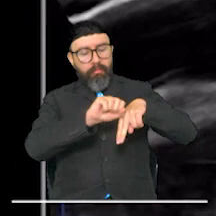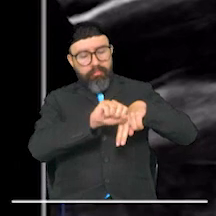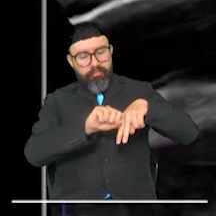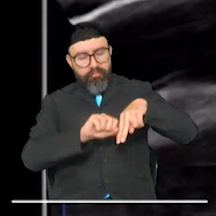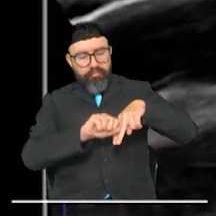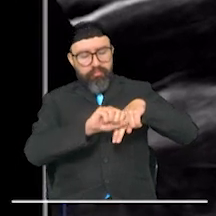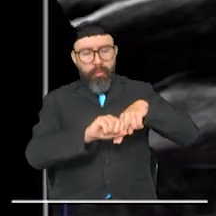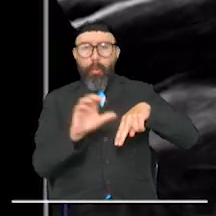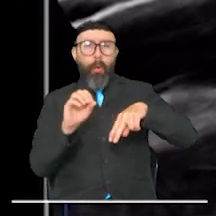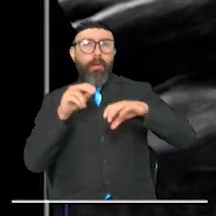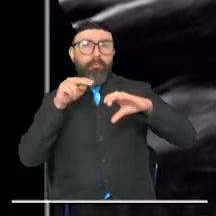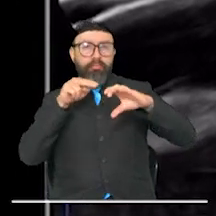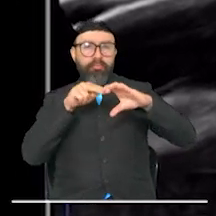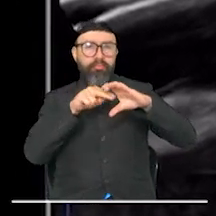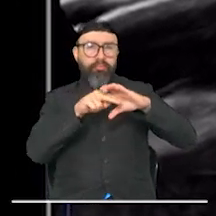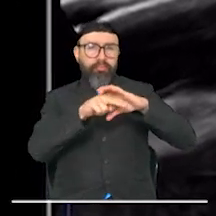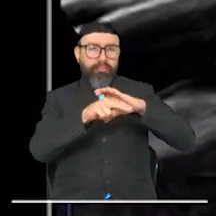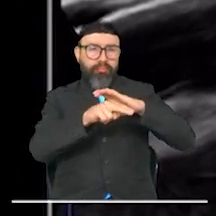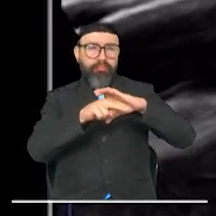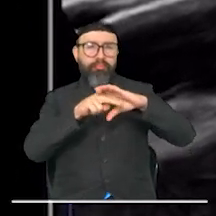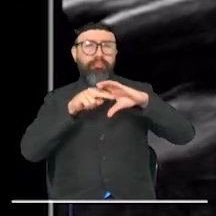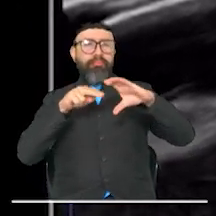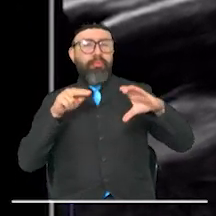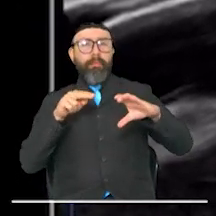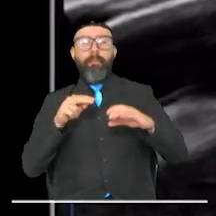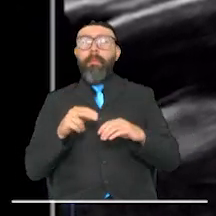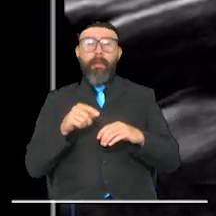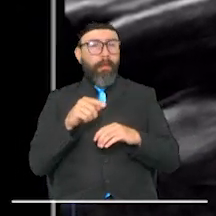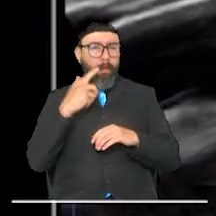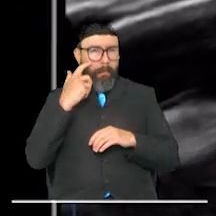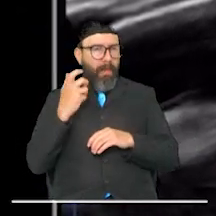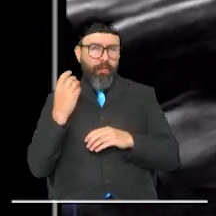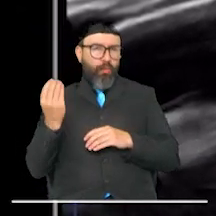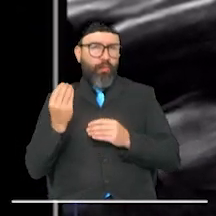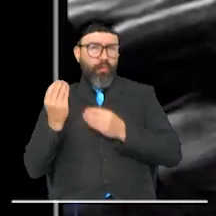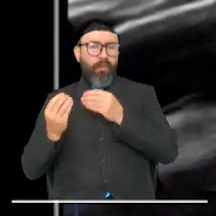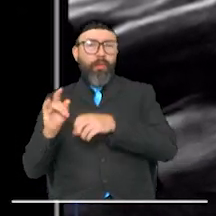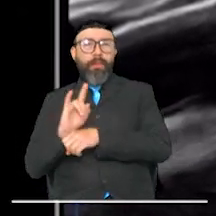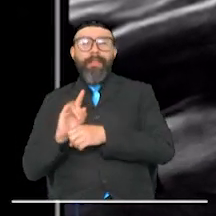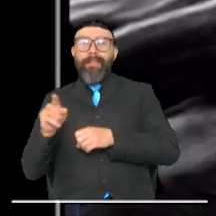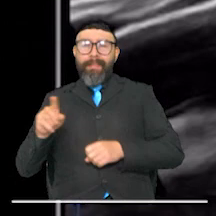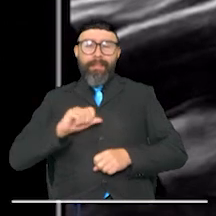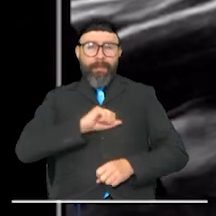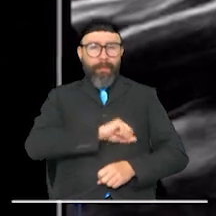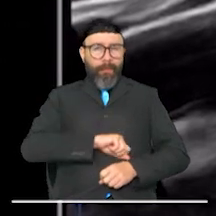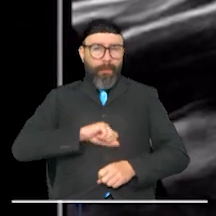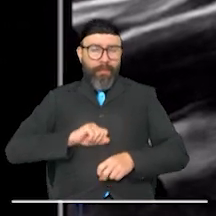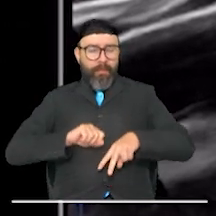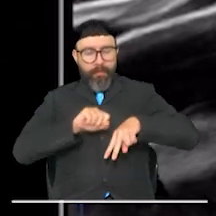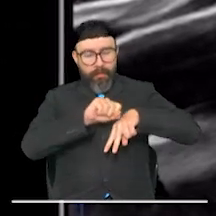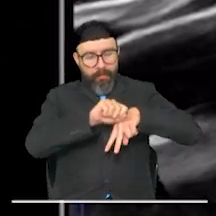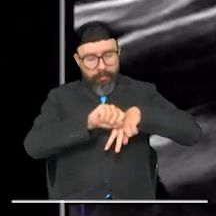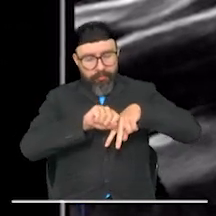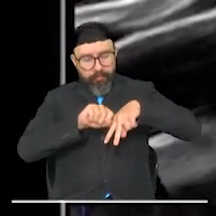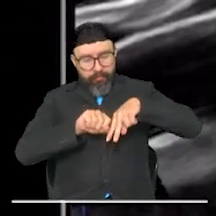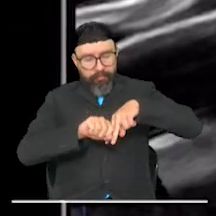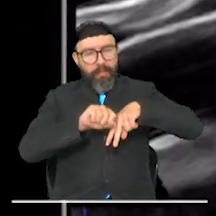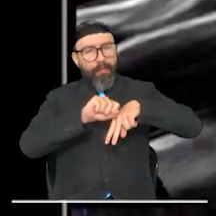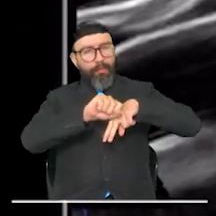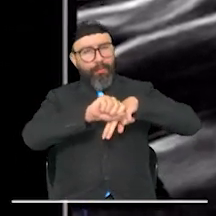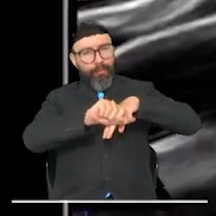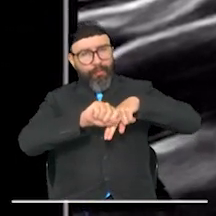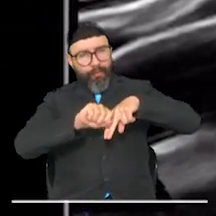resonancias o las tomografías el más usado es la ecografía que aquí tenemos un ejemplo de dos equipos un equipo de